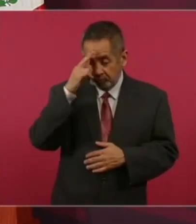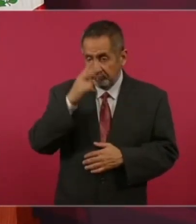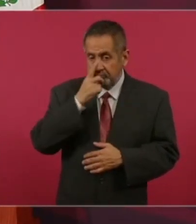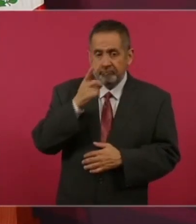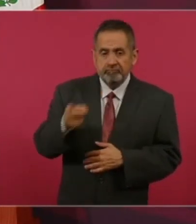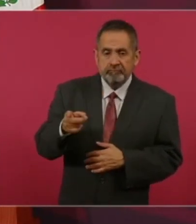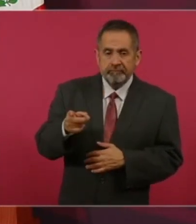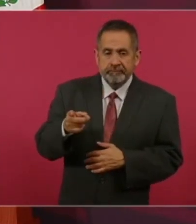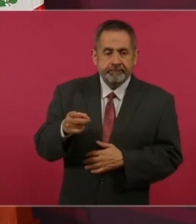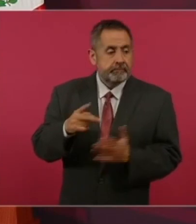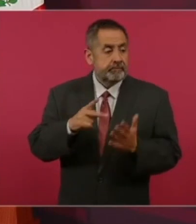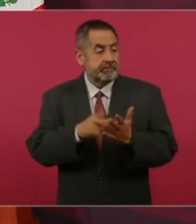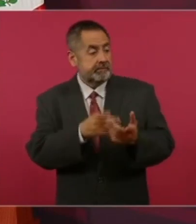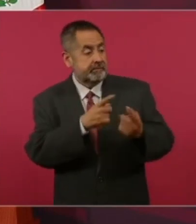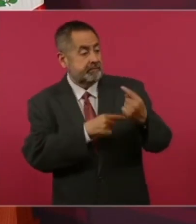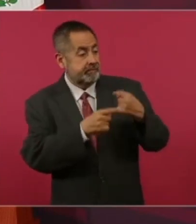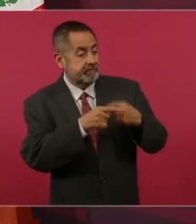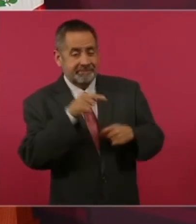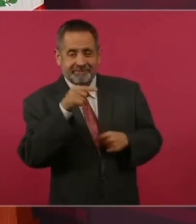que no regresen